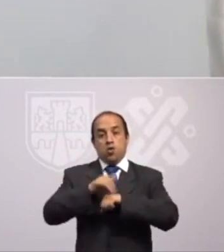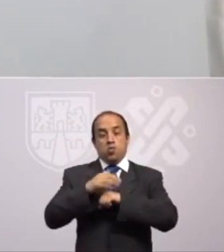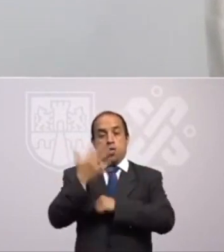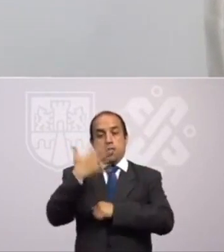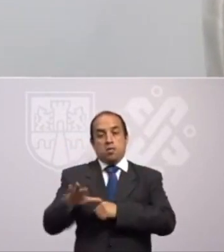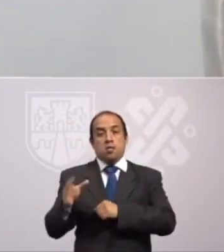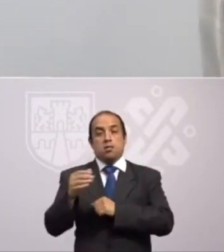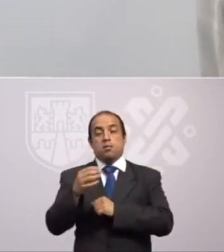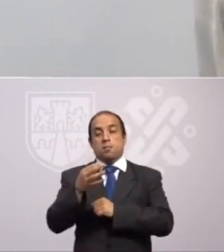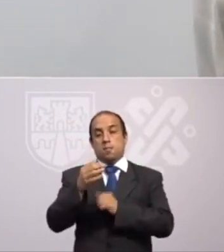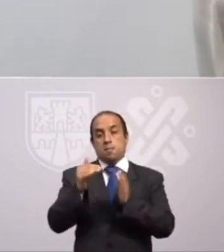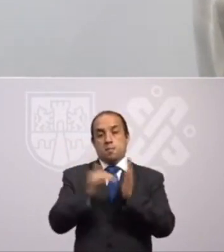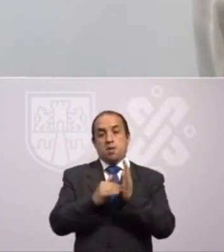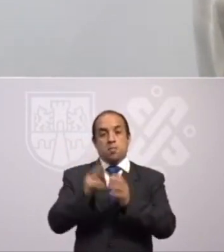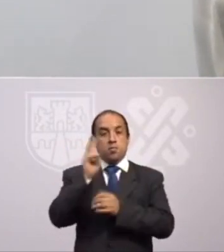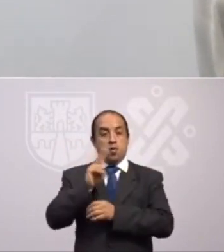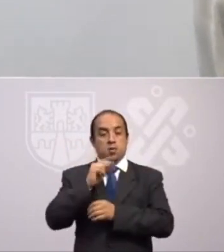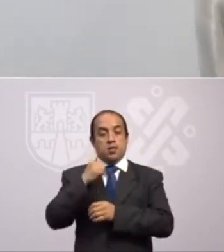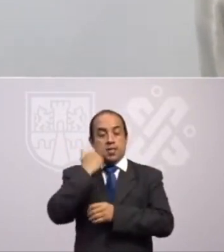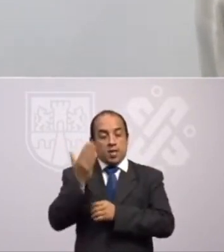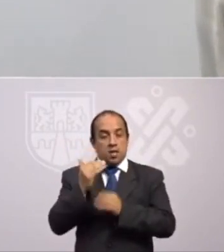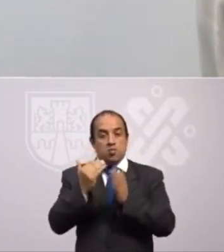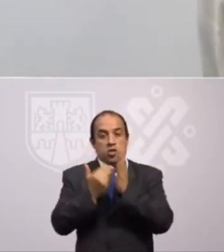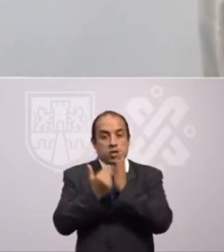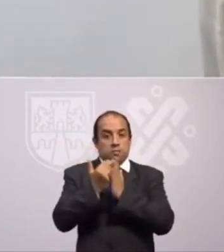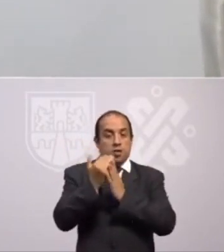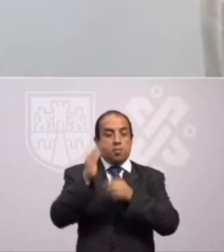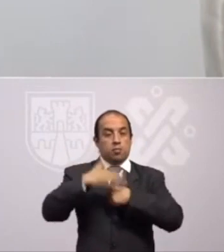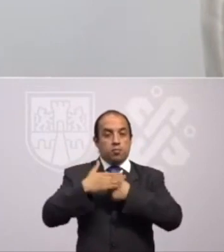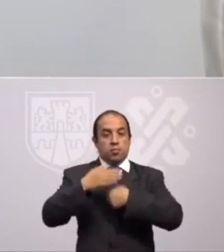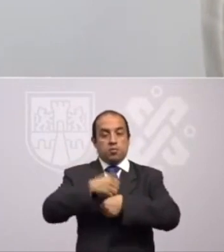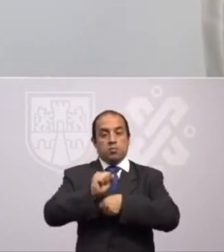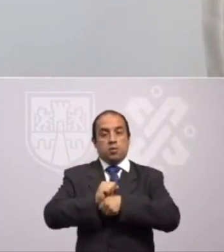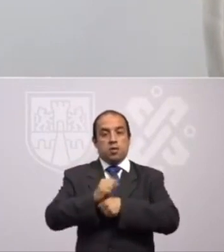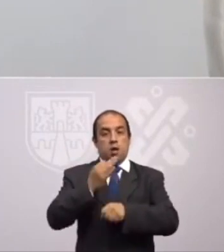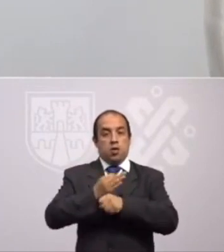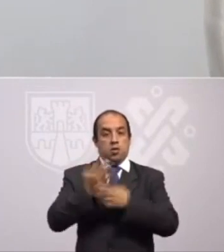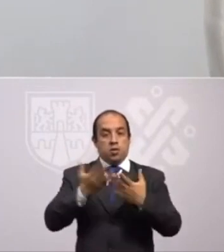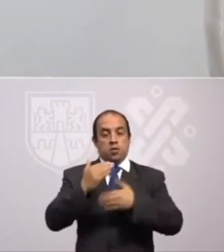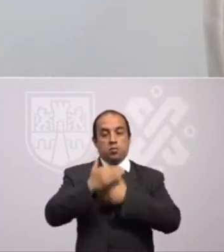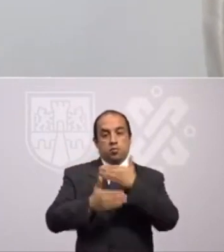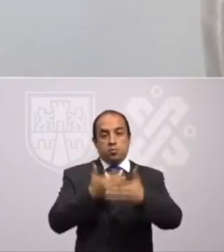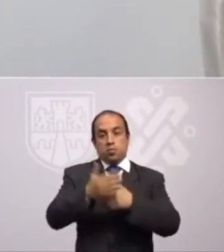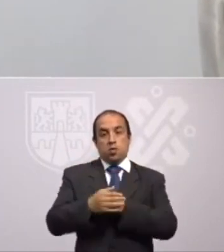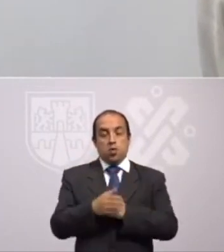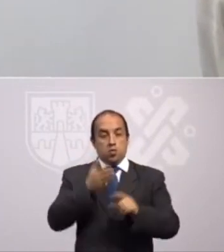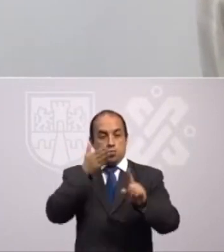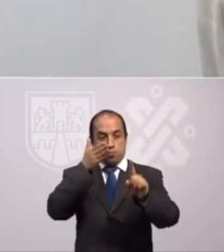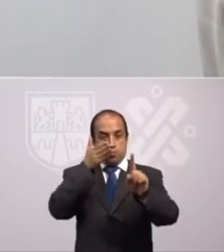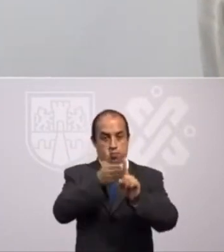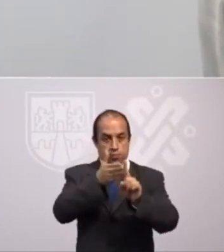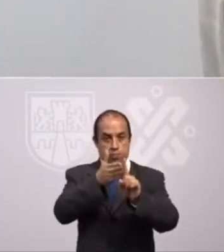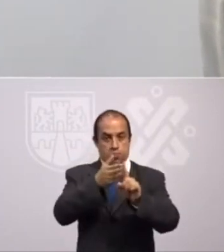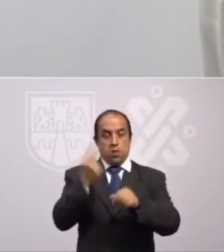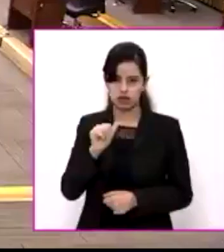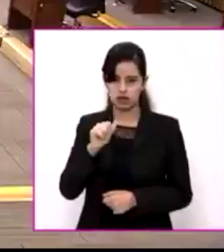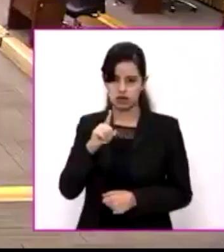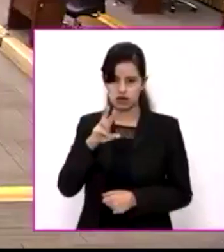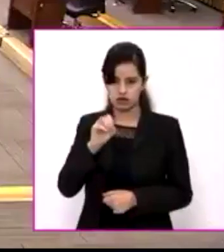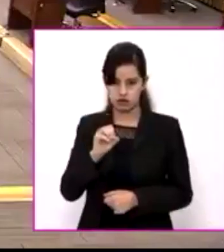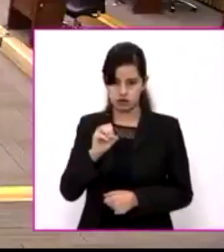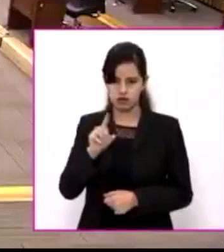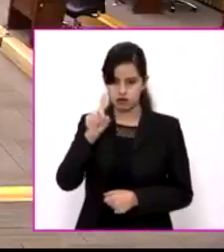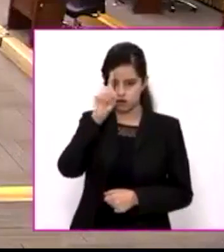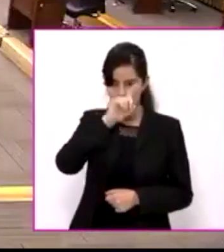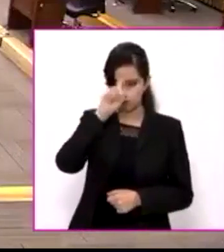pero no hay modo. El que no quiere entender, no entiende los llamados de nadie. Hay quienes les vale, como por ejemplo el diputado del